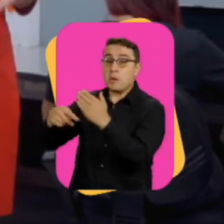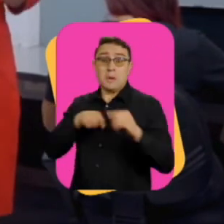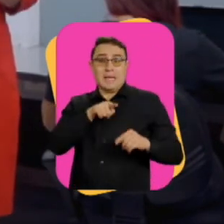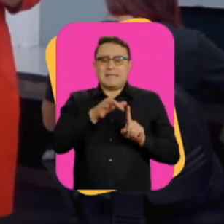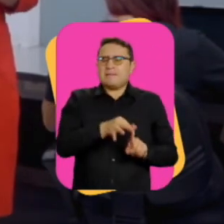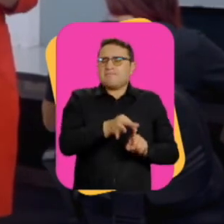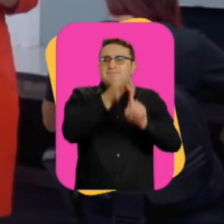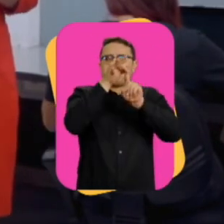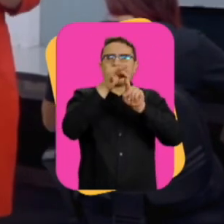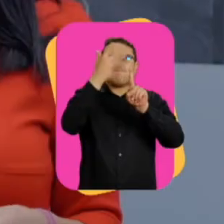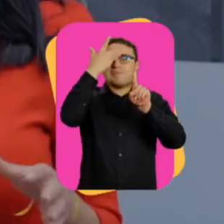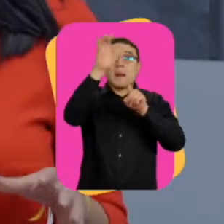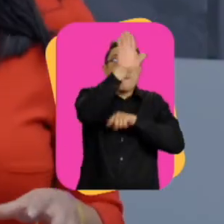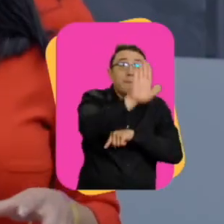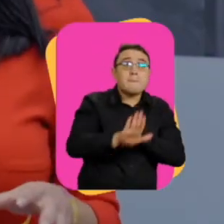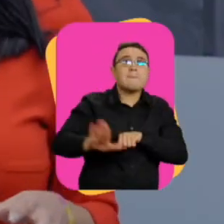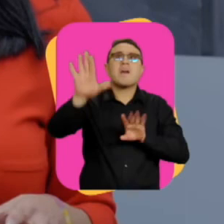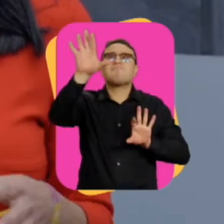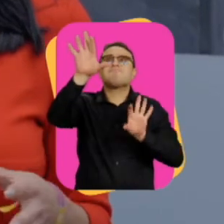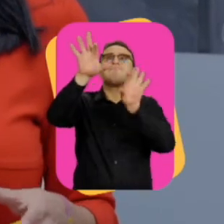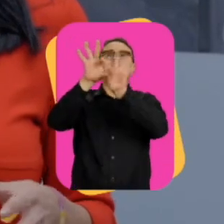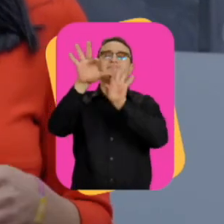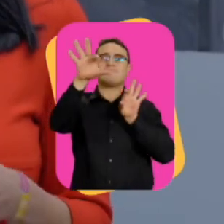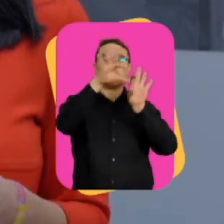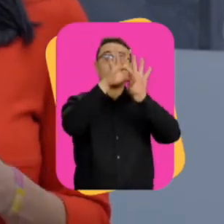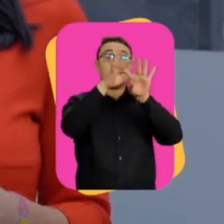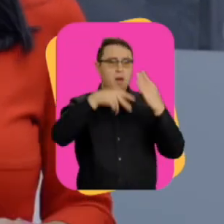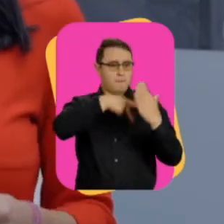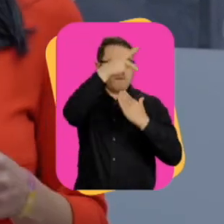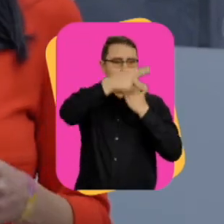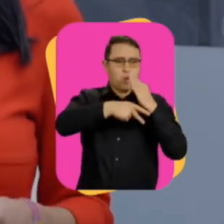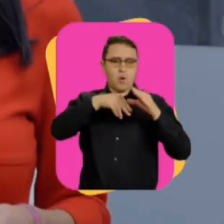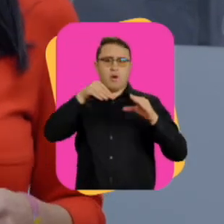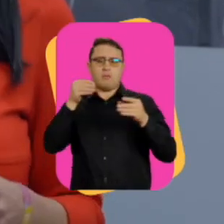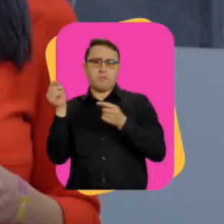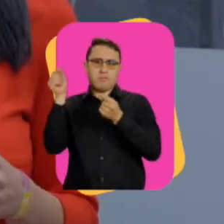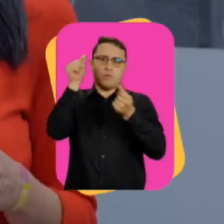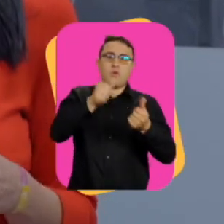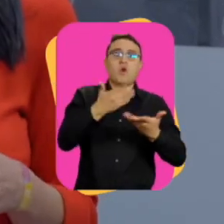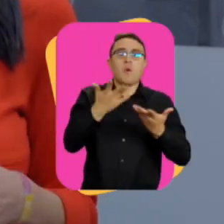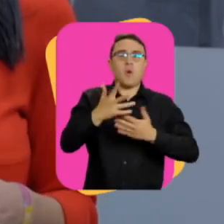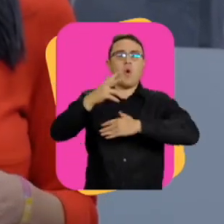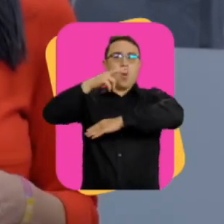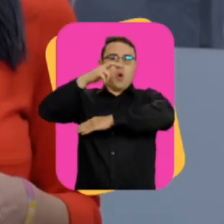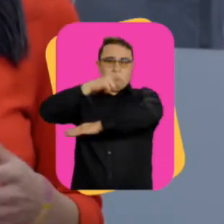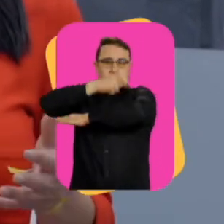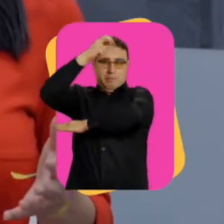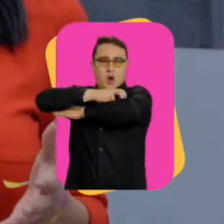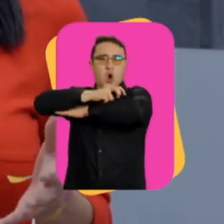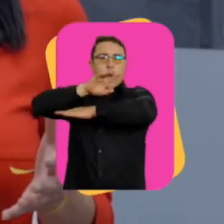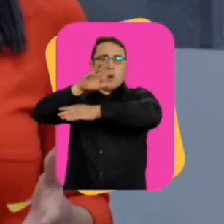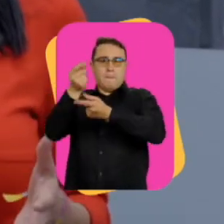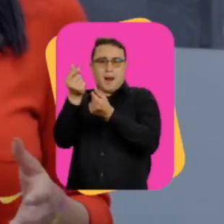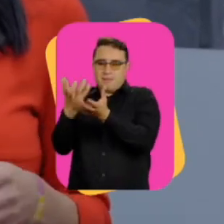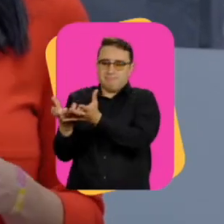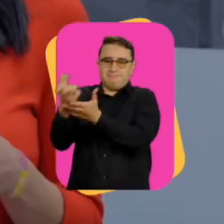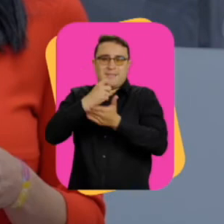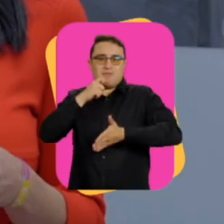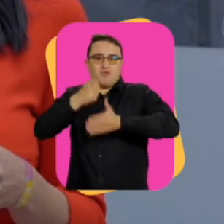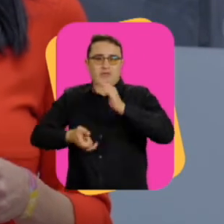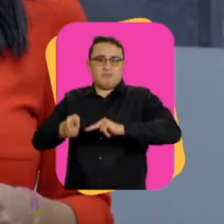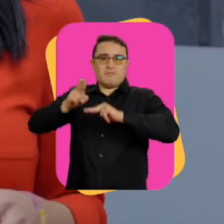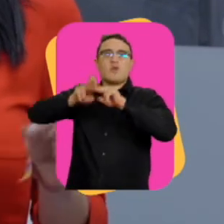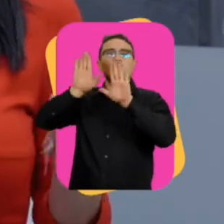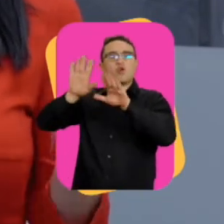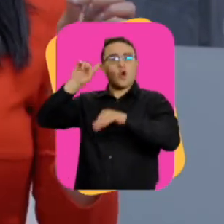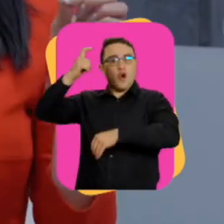la cooperación de la región. Este proyecto fue financiado con recursos de regalías de la Gobernación de Cundinamarca y gracias a él